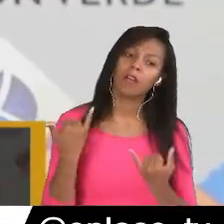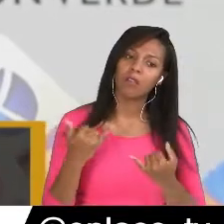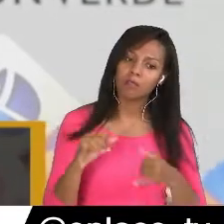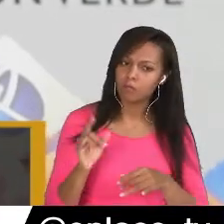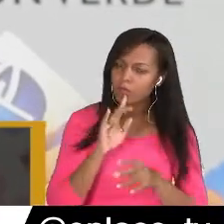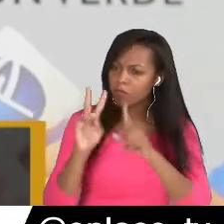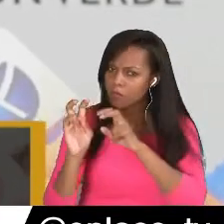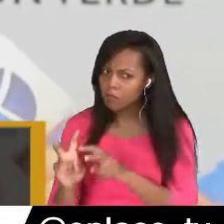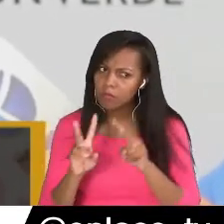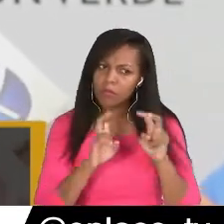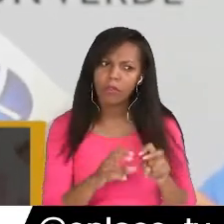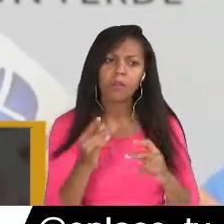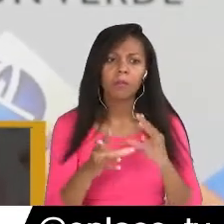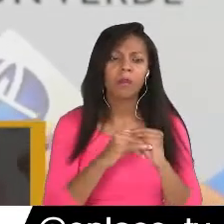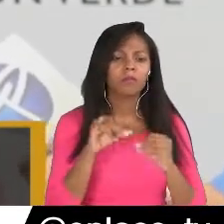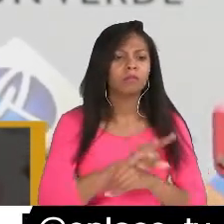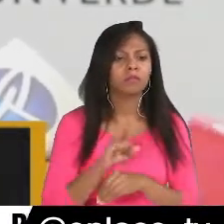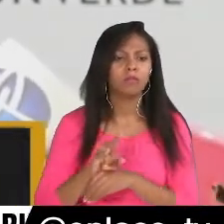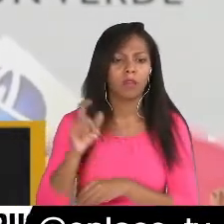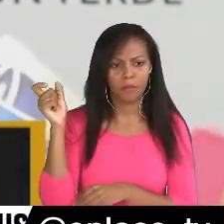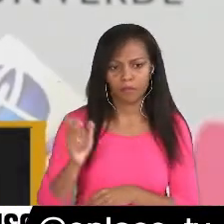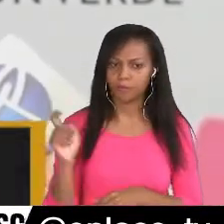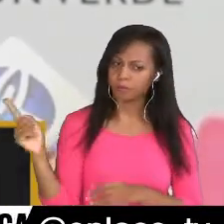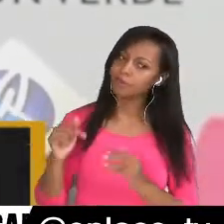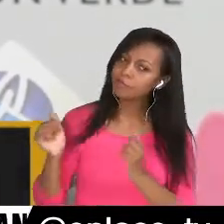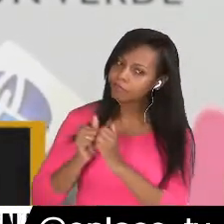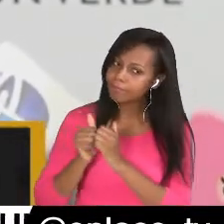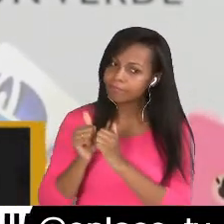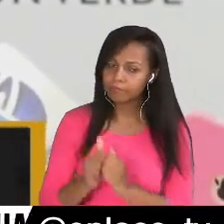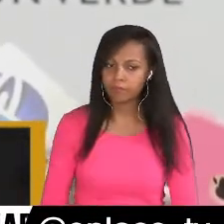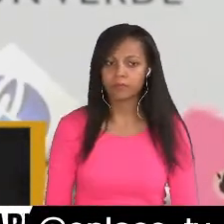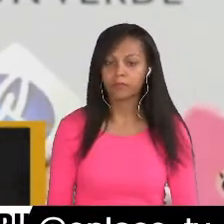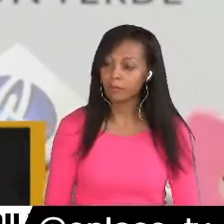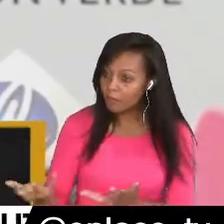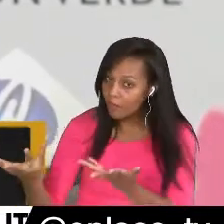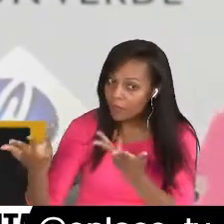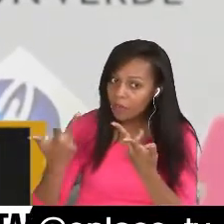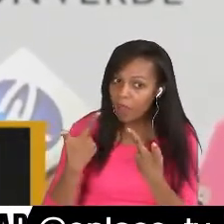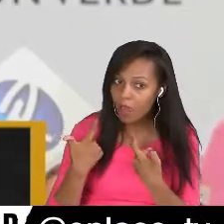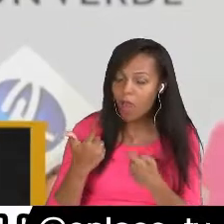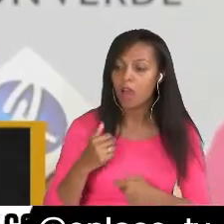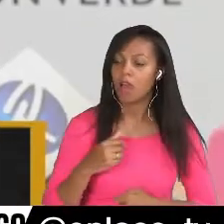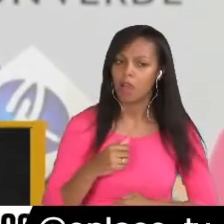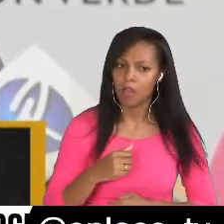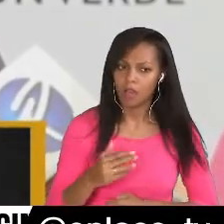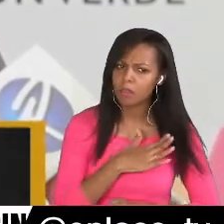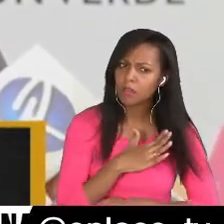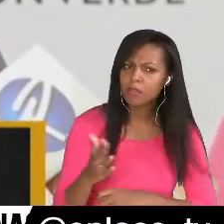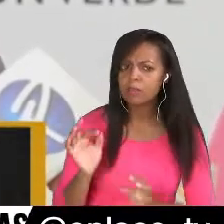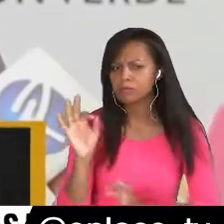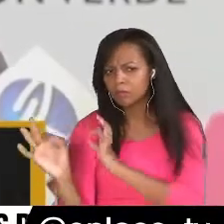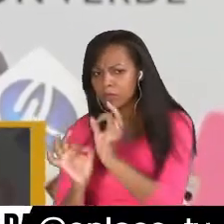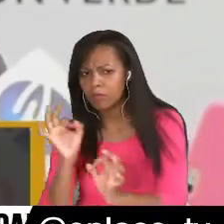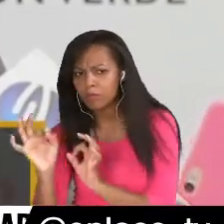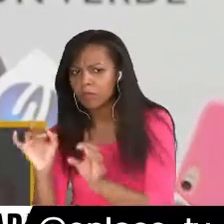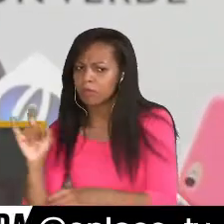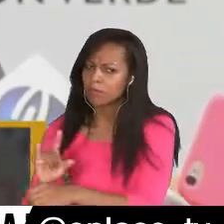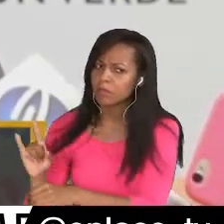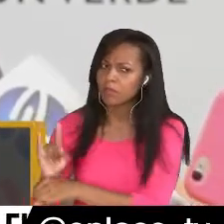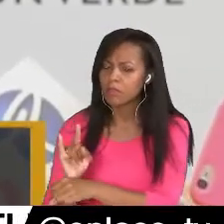el deportista. Desde el momento que se conoció la noticia, hemos venido acompañando a nuestro deportista con